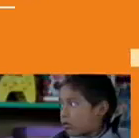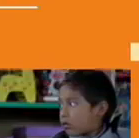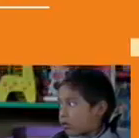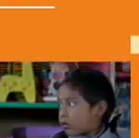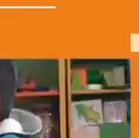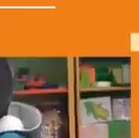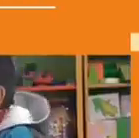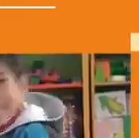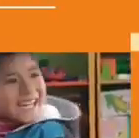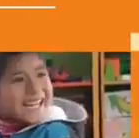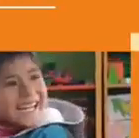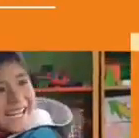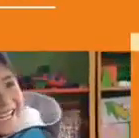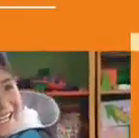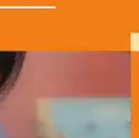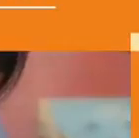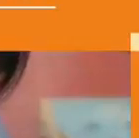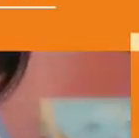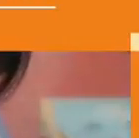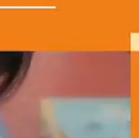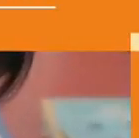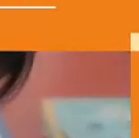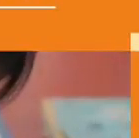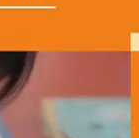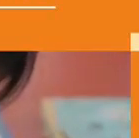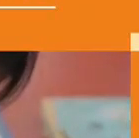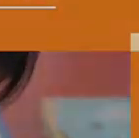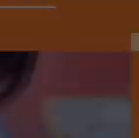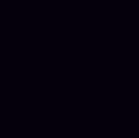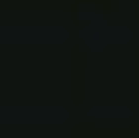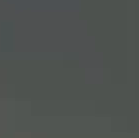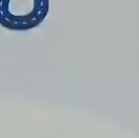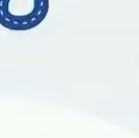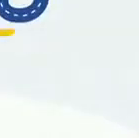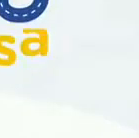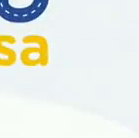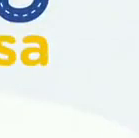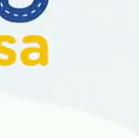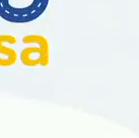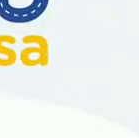Estamos viendo Aprendo en Casa, secundaria.